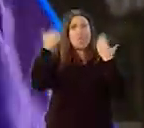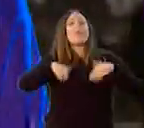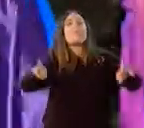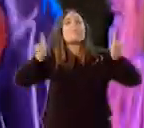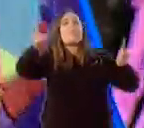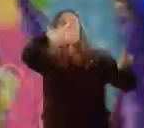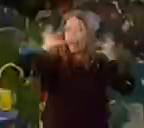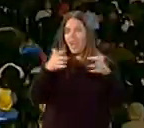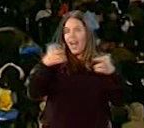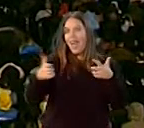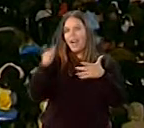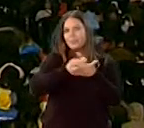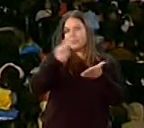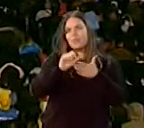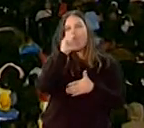a todos